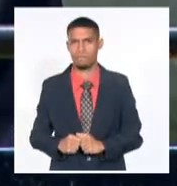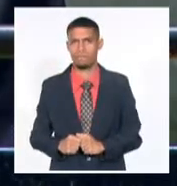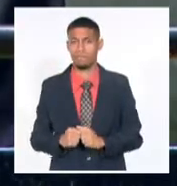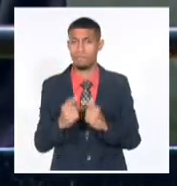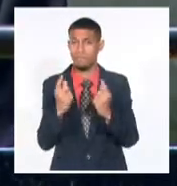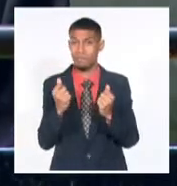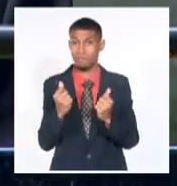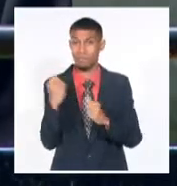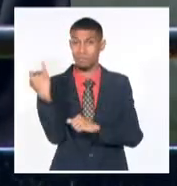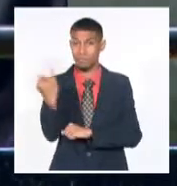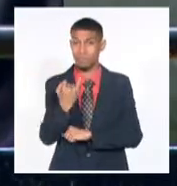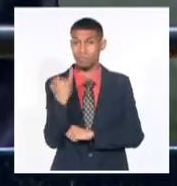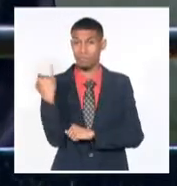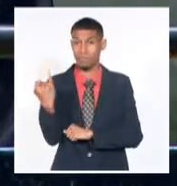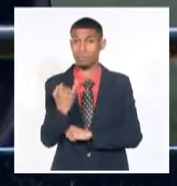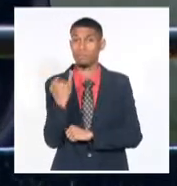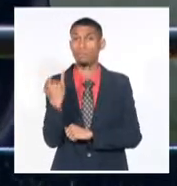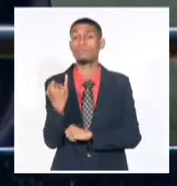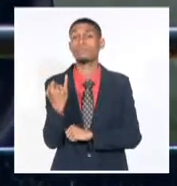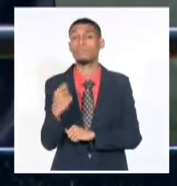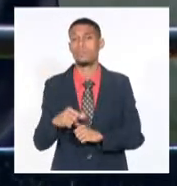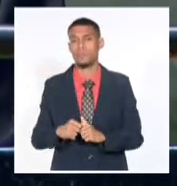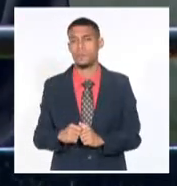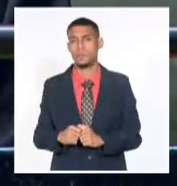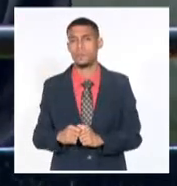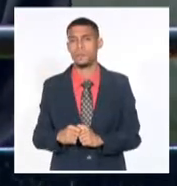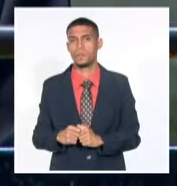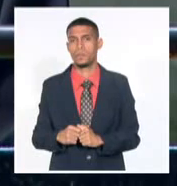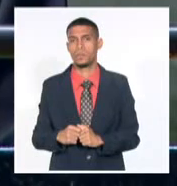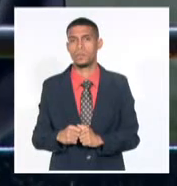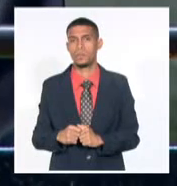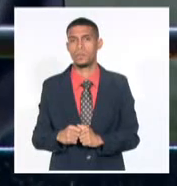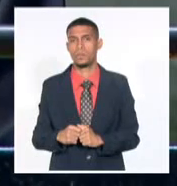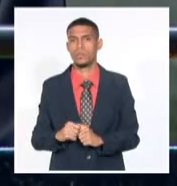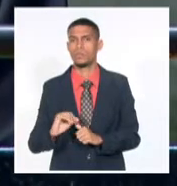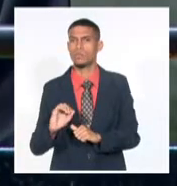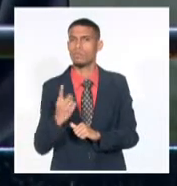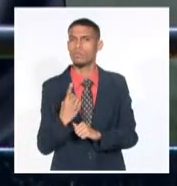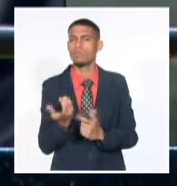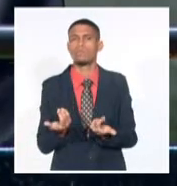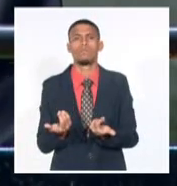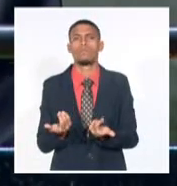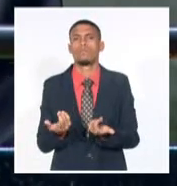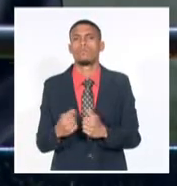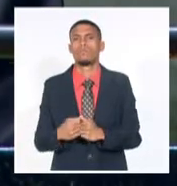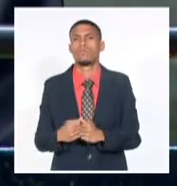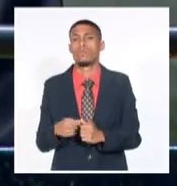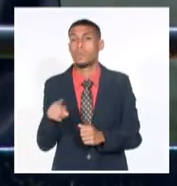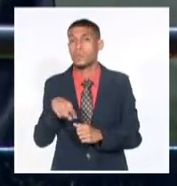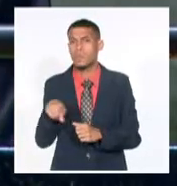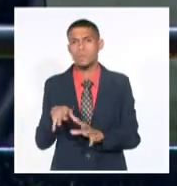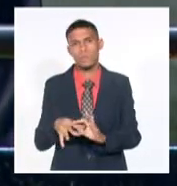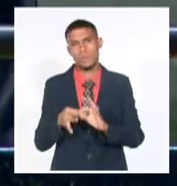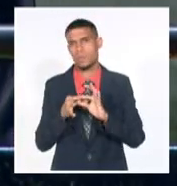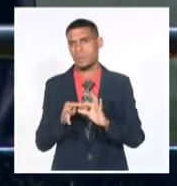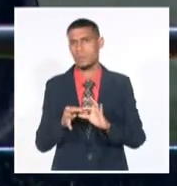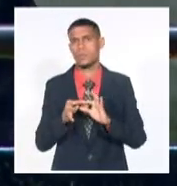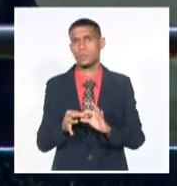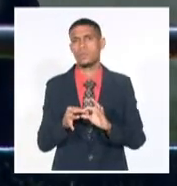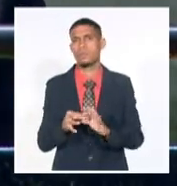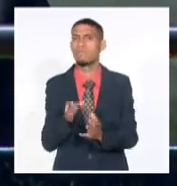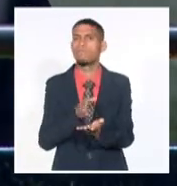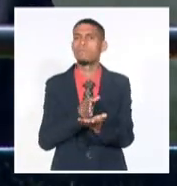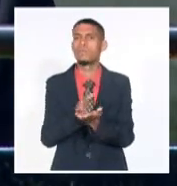economía internacional globalizada, no solo es absurdo, sino criminal, que se